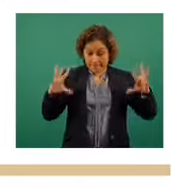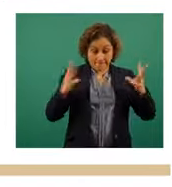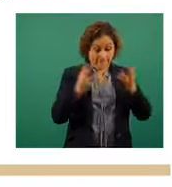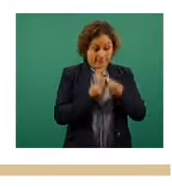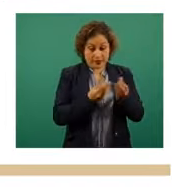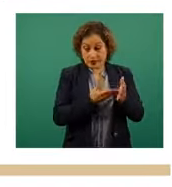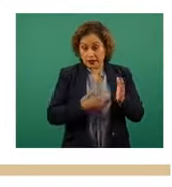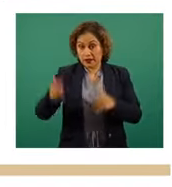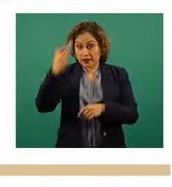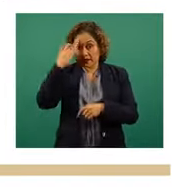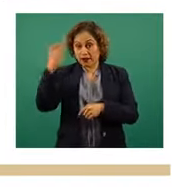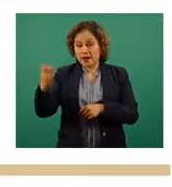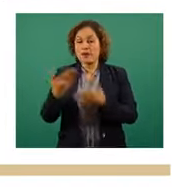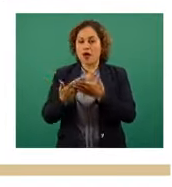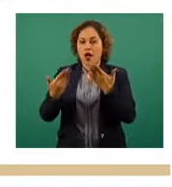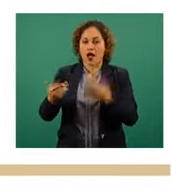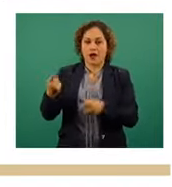donde